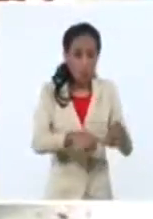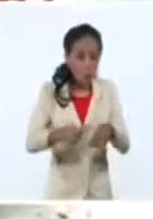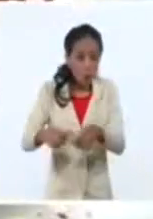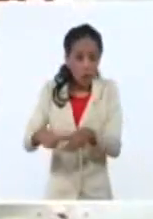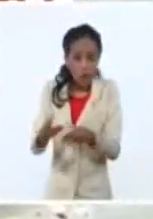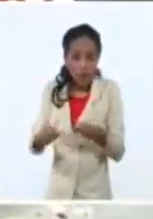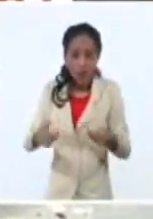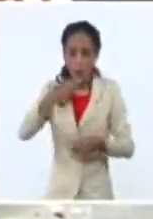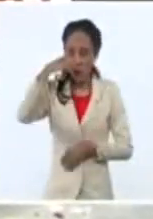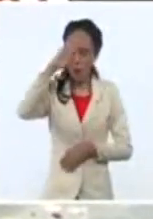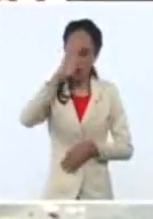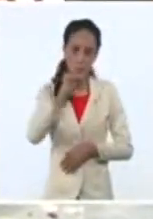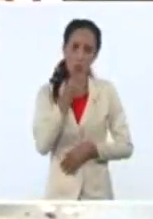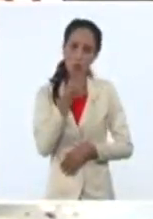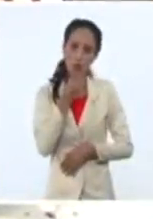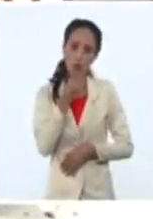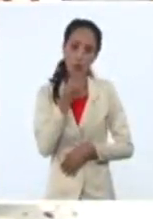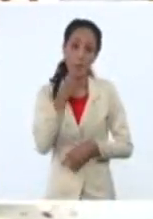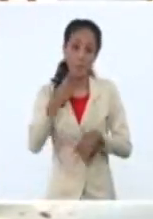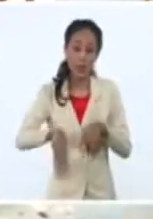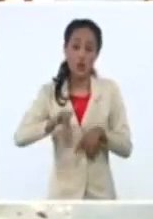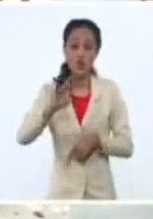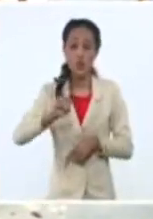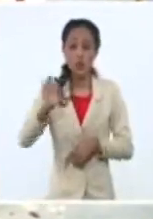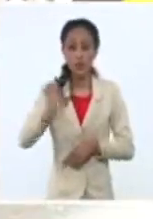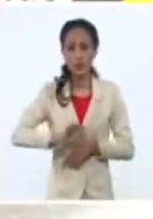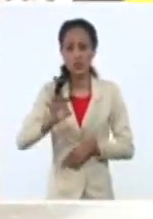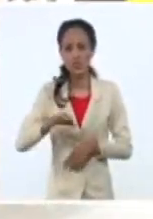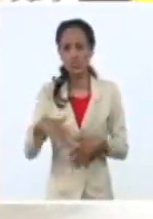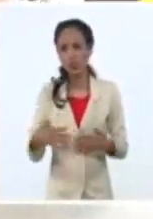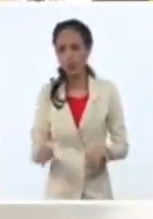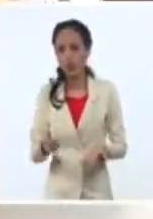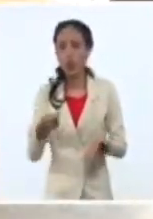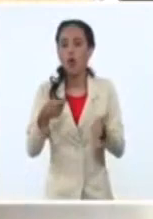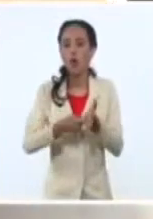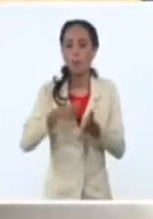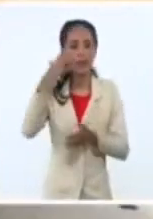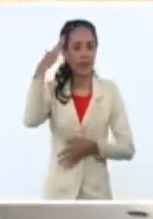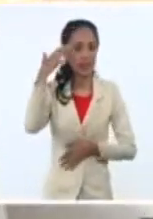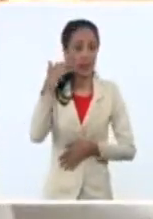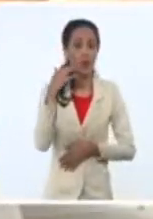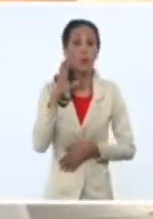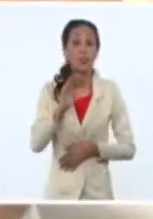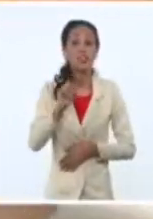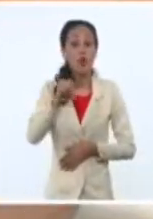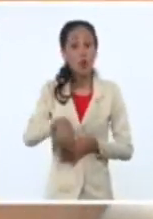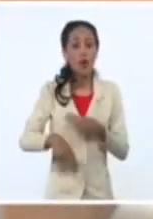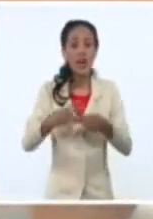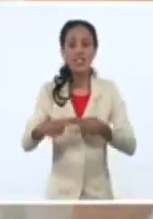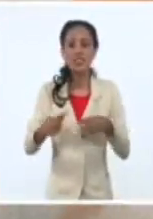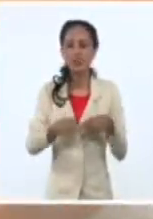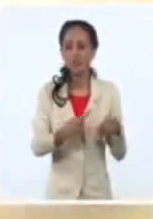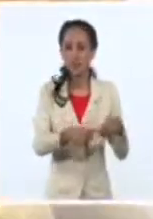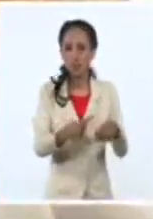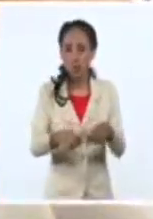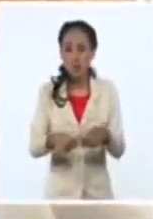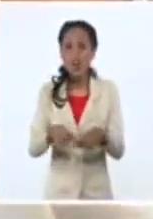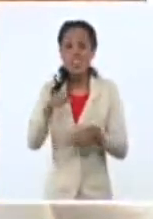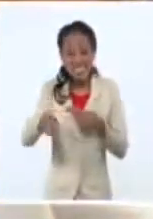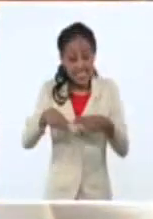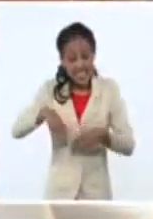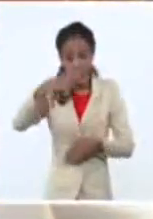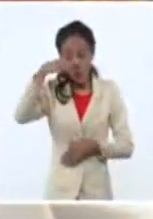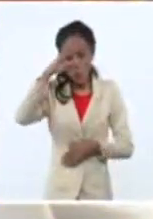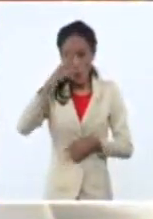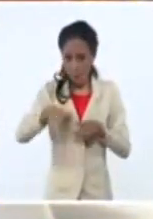cubanas. Actualmente, el 90% son importadas. Menéndez señala que hoy está haciendo un producto que es hecho en Cuba, pero